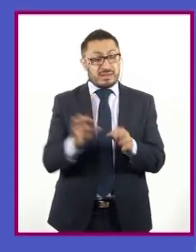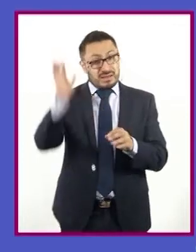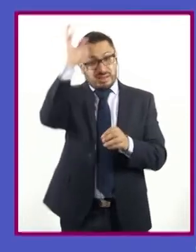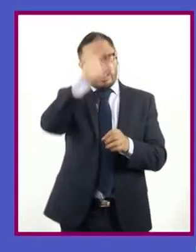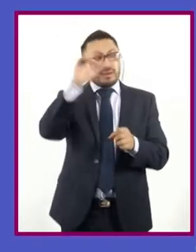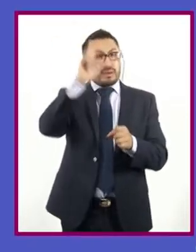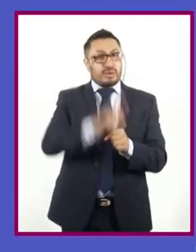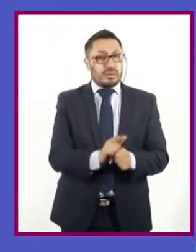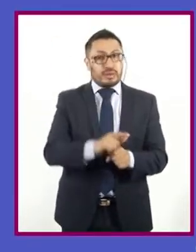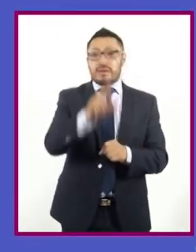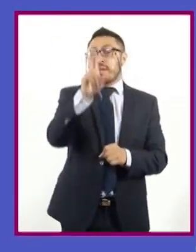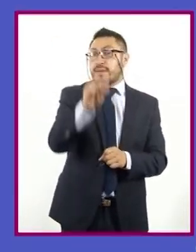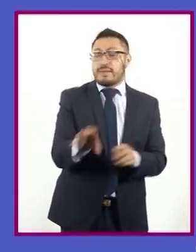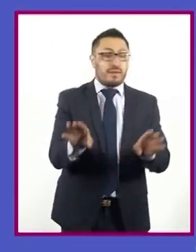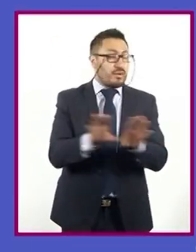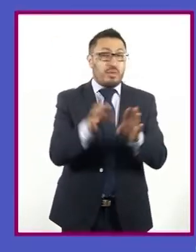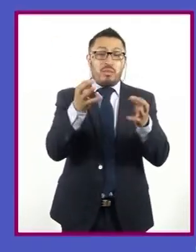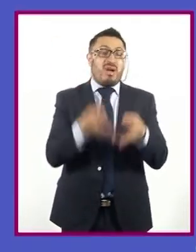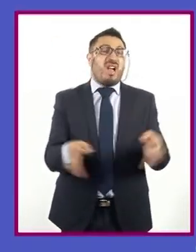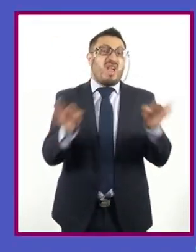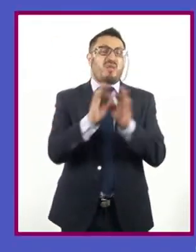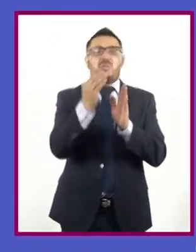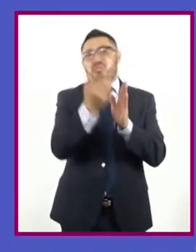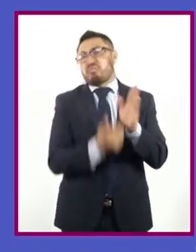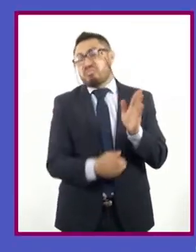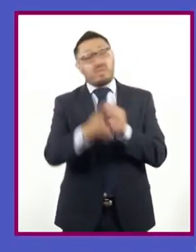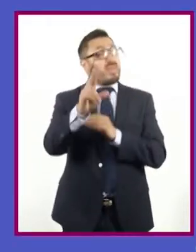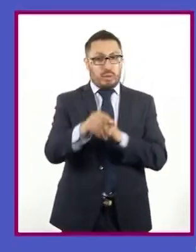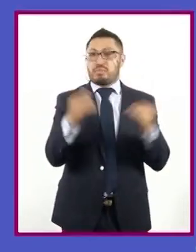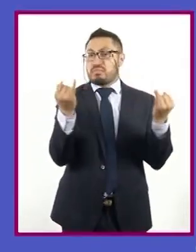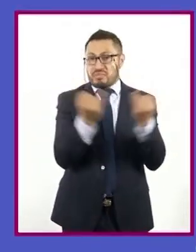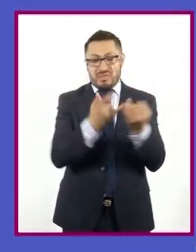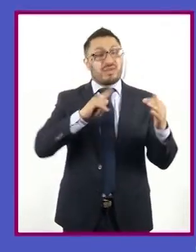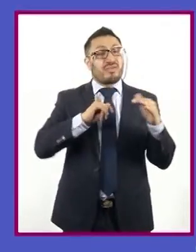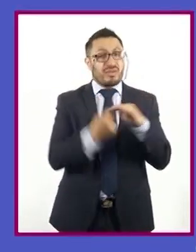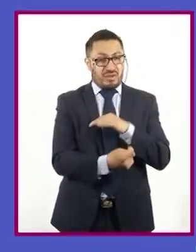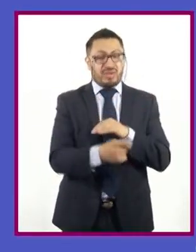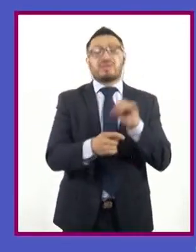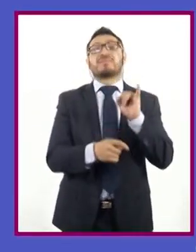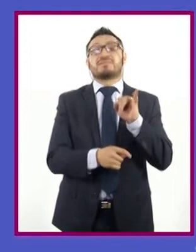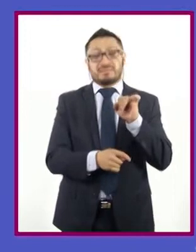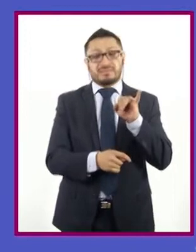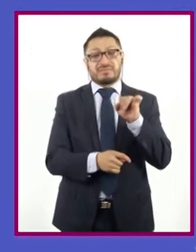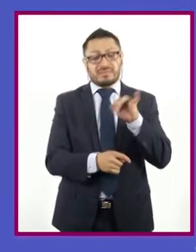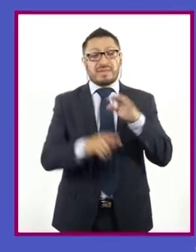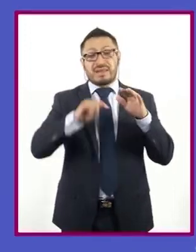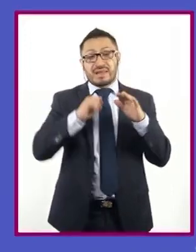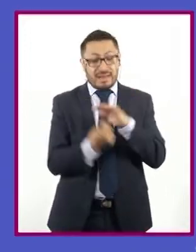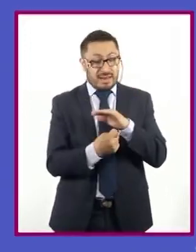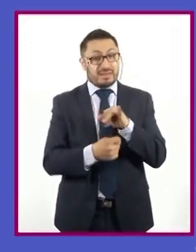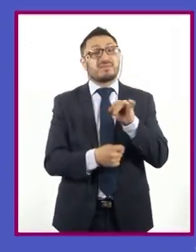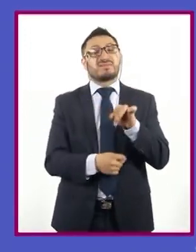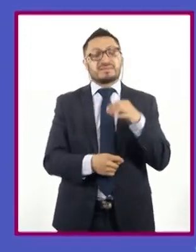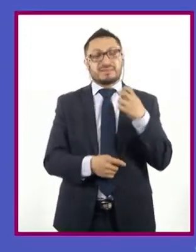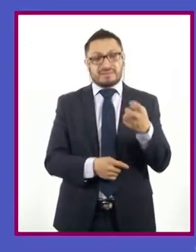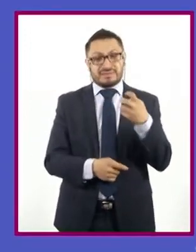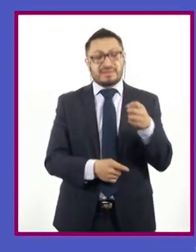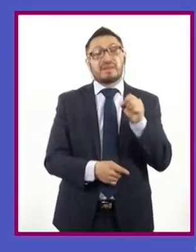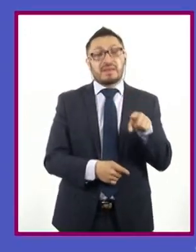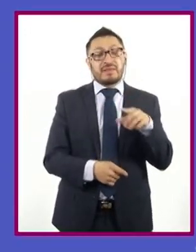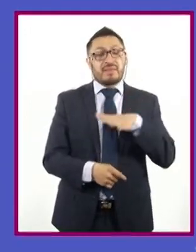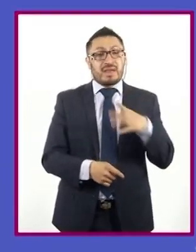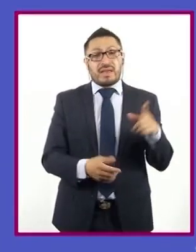cultura y no menos importante es la tecnología. Así es, la tecnología también cuenta